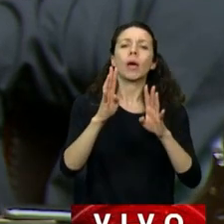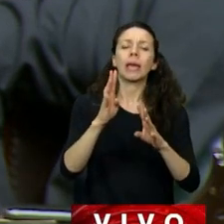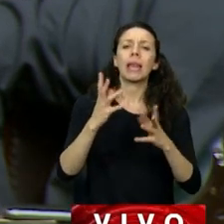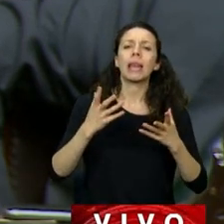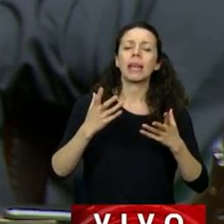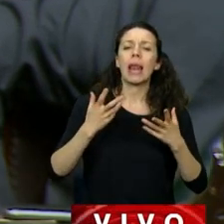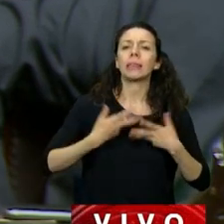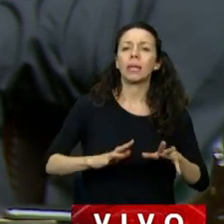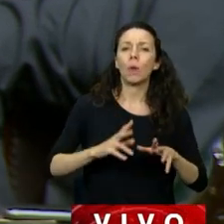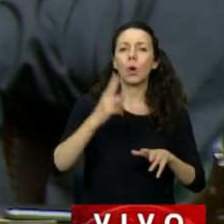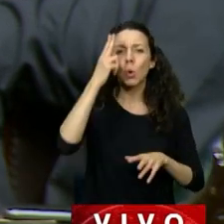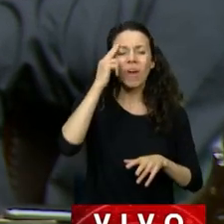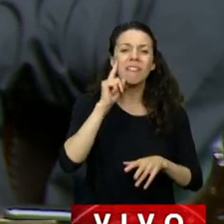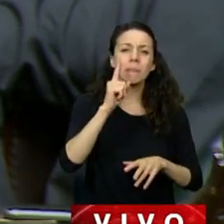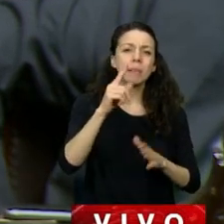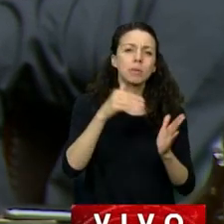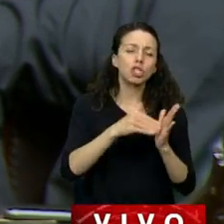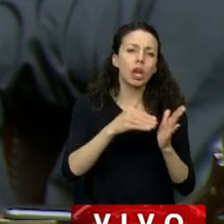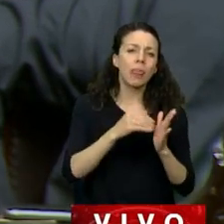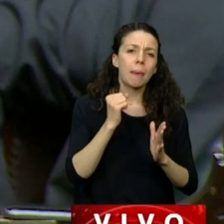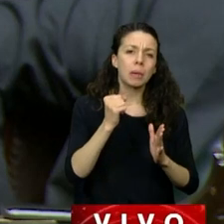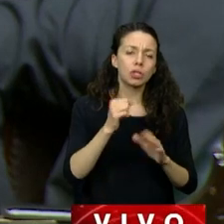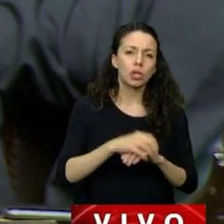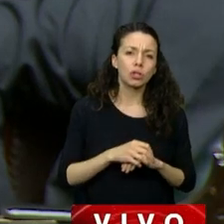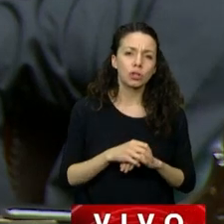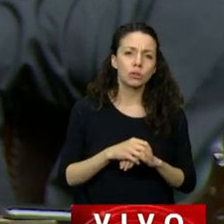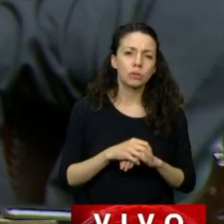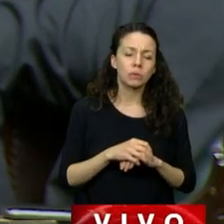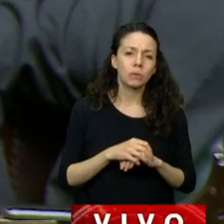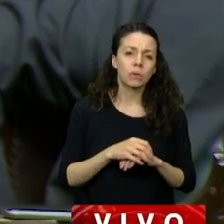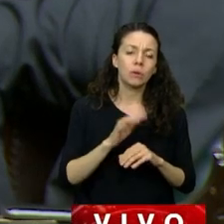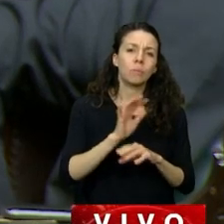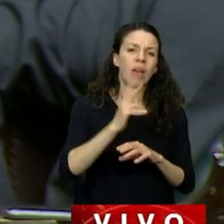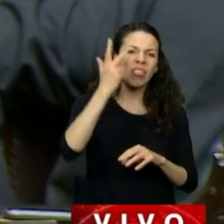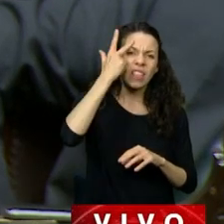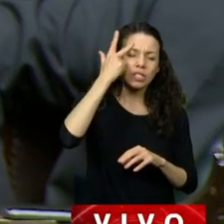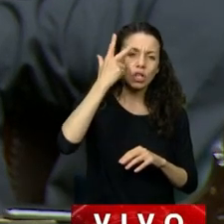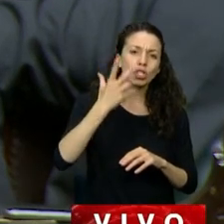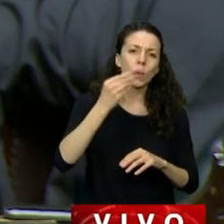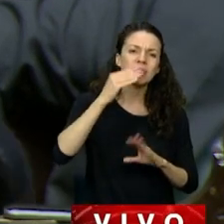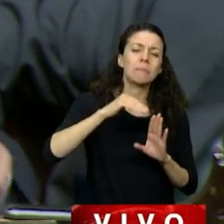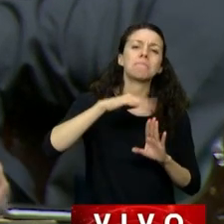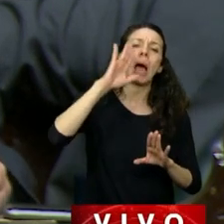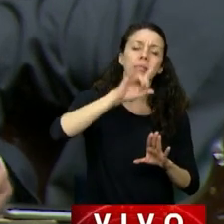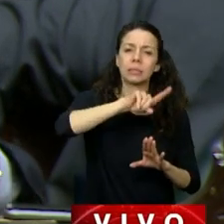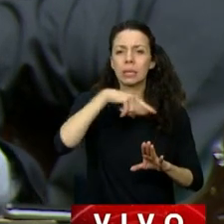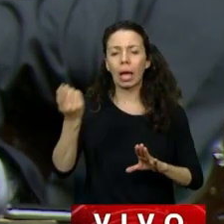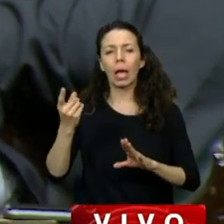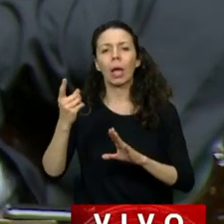pesos. 9.000 millones de pesos. 20 veces, 18 veces más que para bosque cultivado. Le